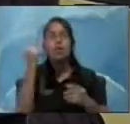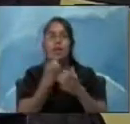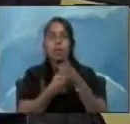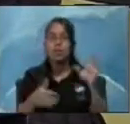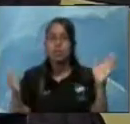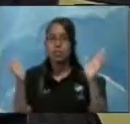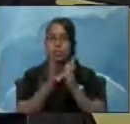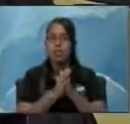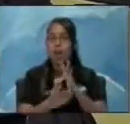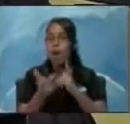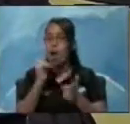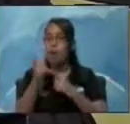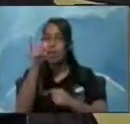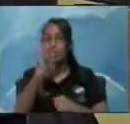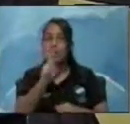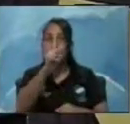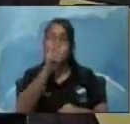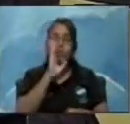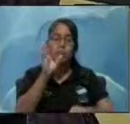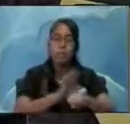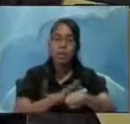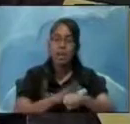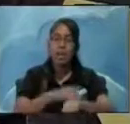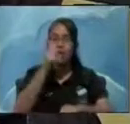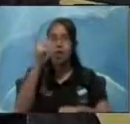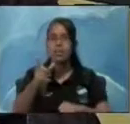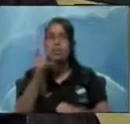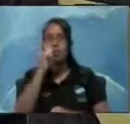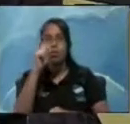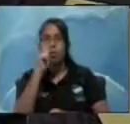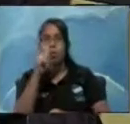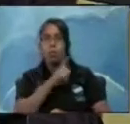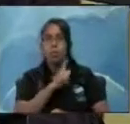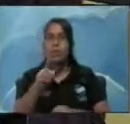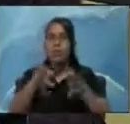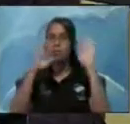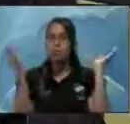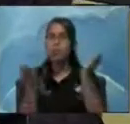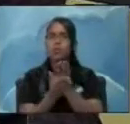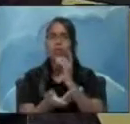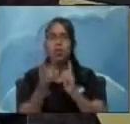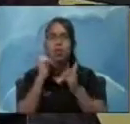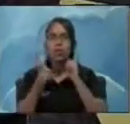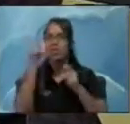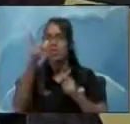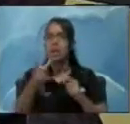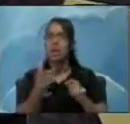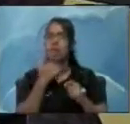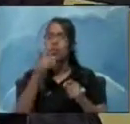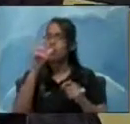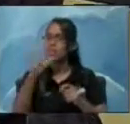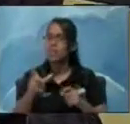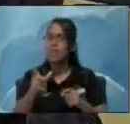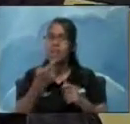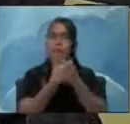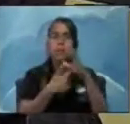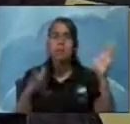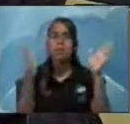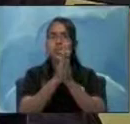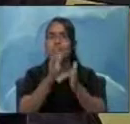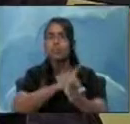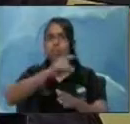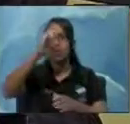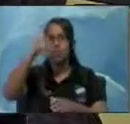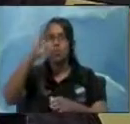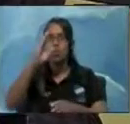santo aunque seas un pescador aunque seas un hombre de del vulgo aunque seas un agricultor lo que sea el espíritu santo de dios